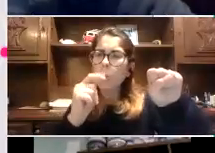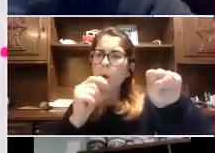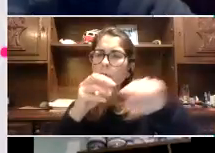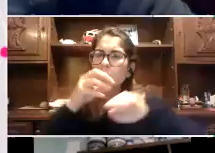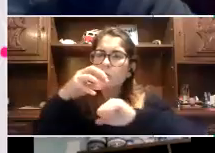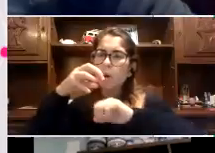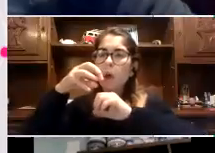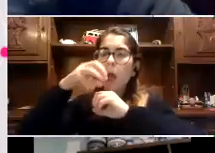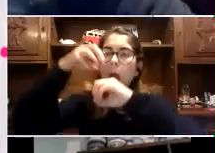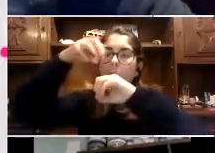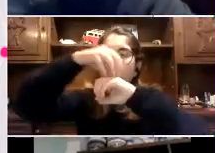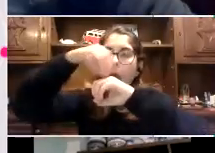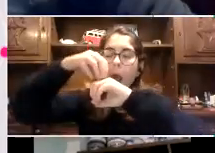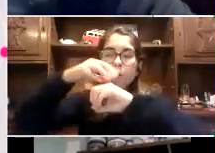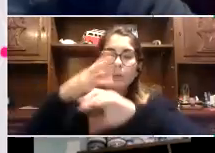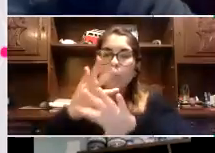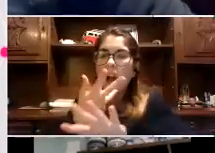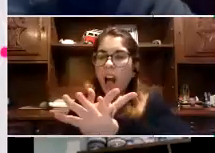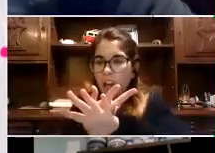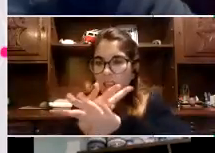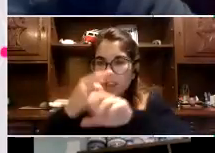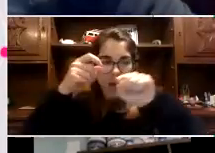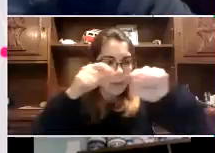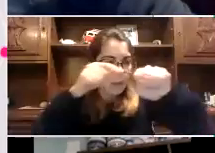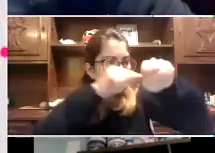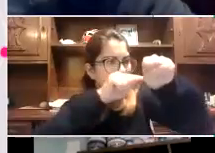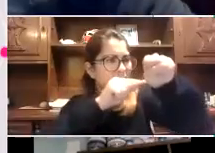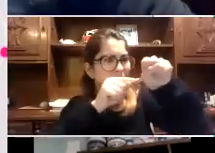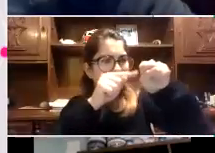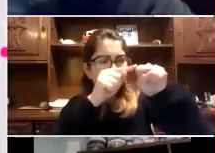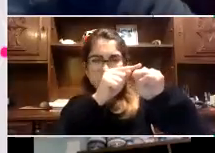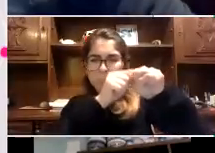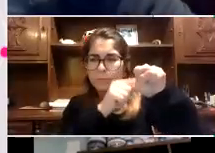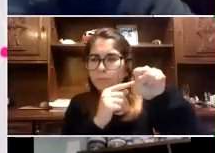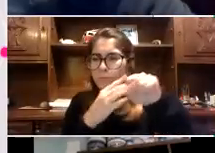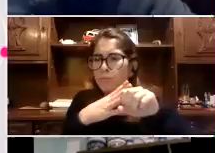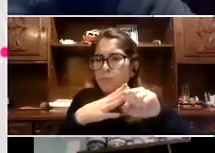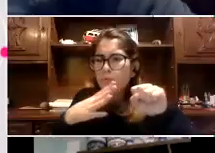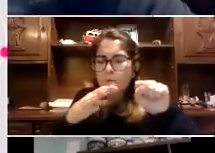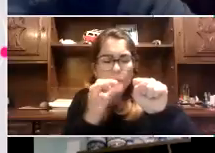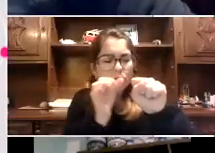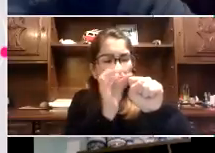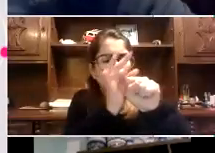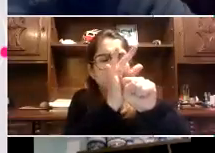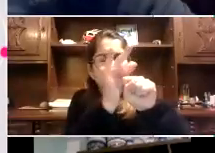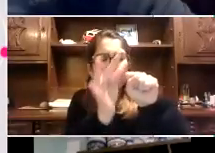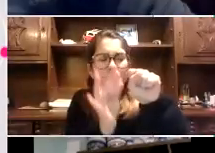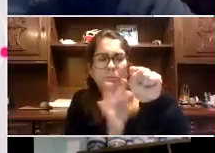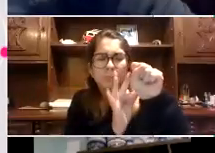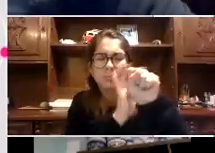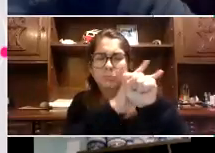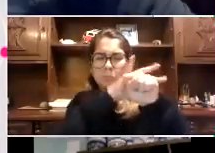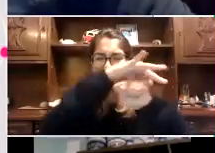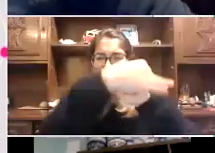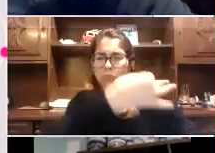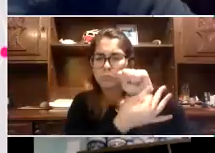hagamos una imagen del tamaño infinitesimal, muy, muy, muy, muy pequeño, que corresponde a los